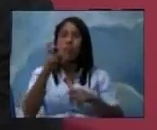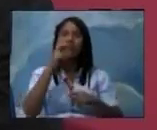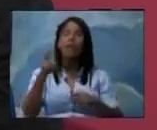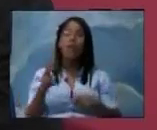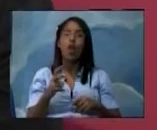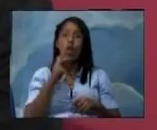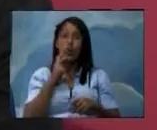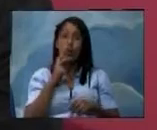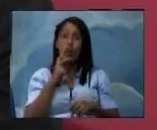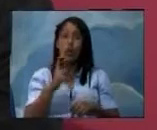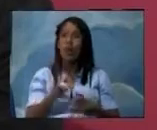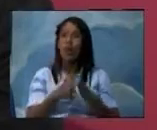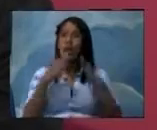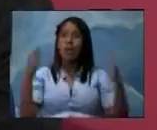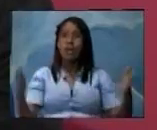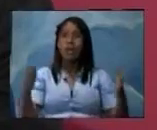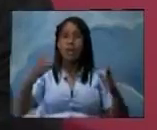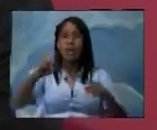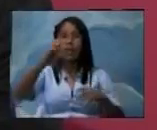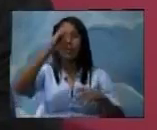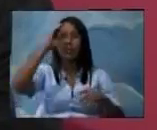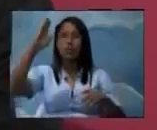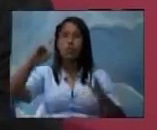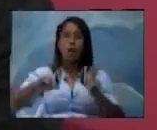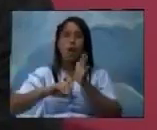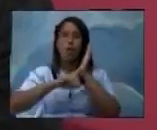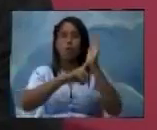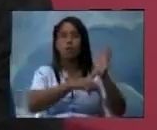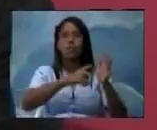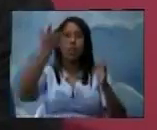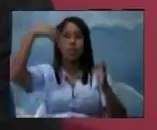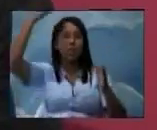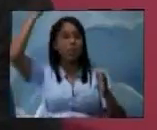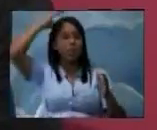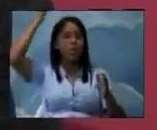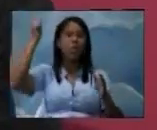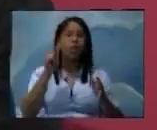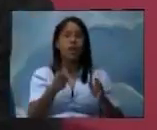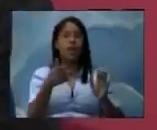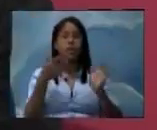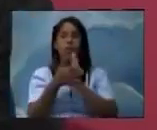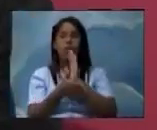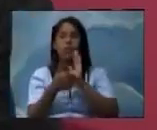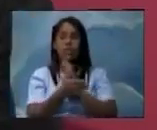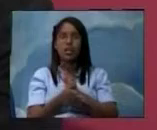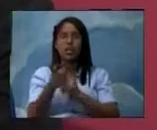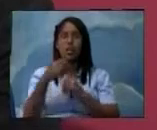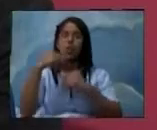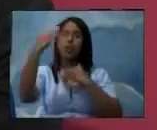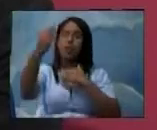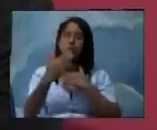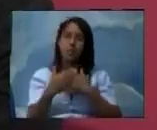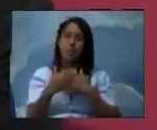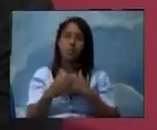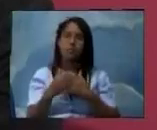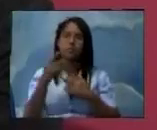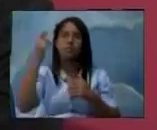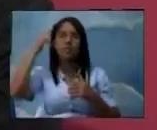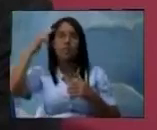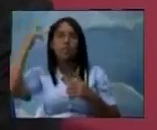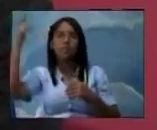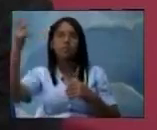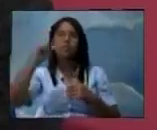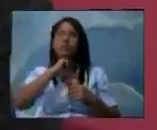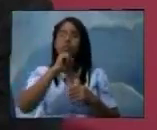oro, el gran Dios ha mostrado al rey lo que ha de acontecer en lo porvenir, y el sueño